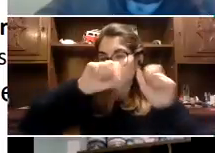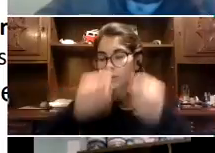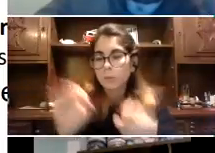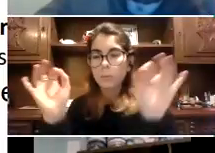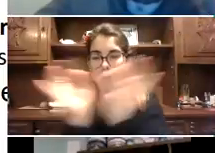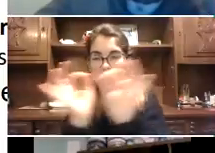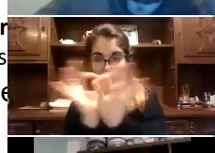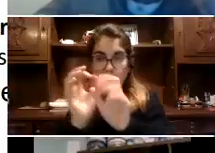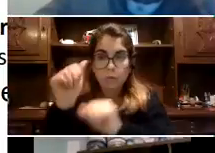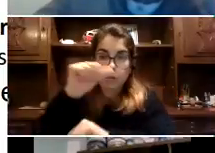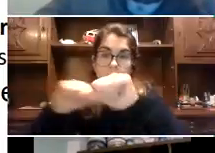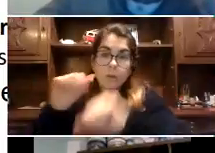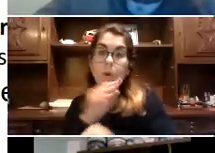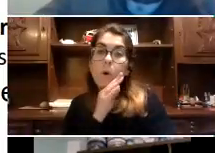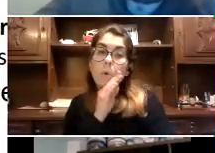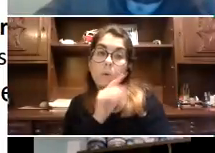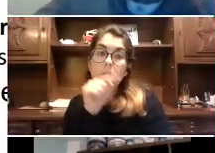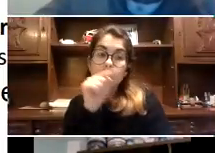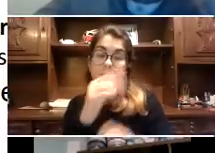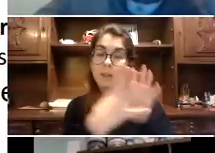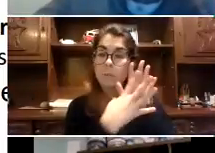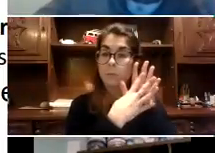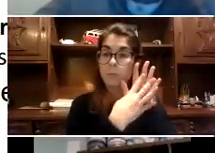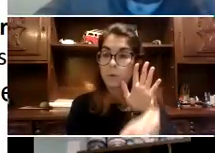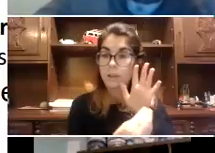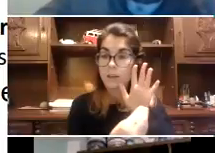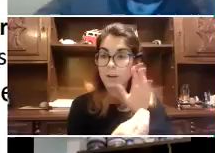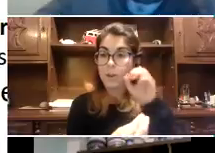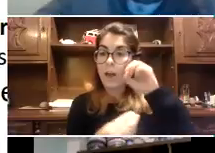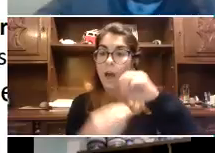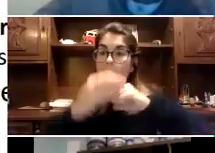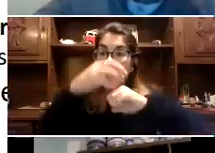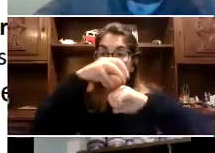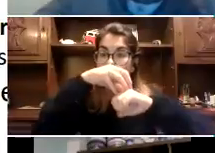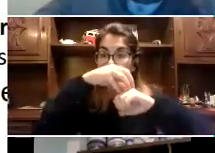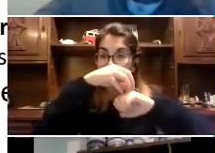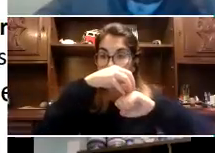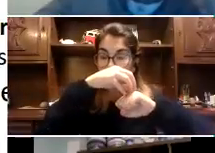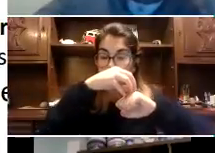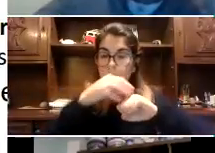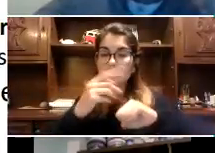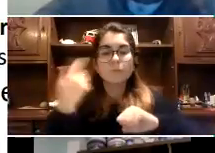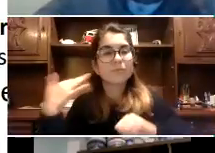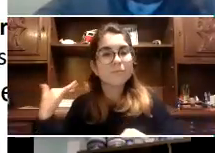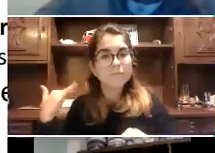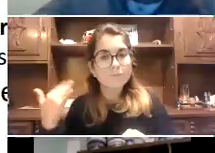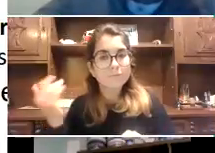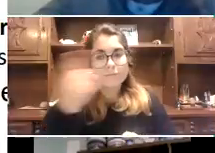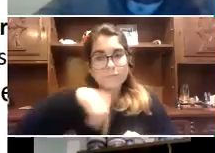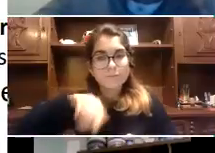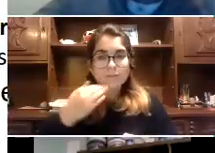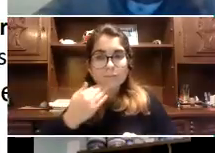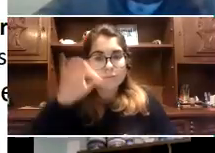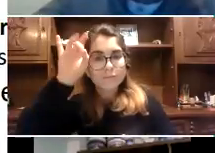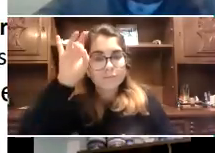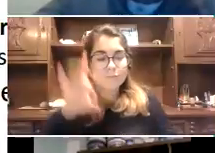científicamente haciendo uso de este modelo atómico, entonces es muy importante siempre tener presente